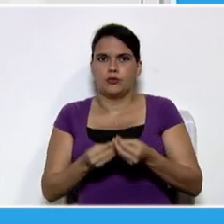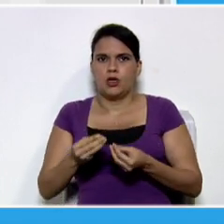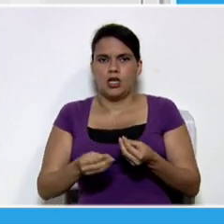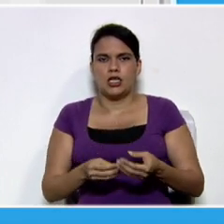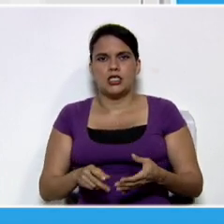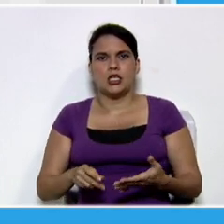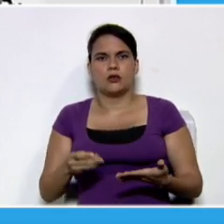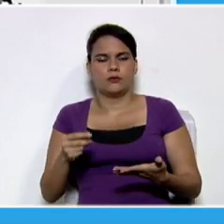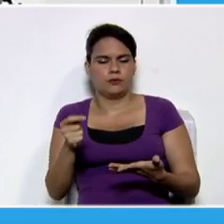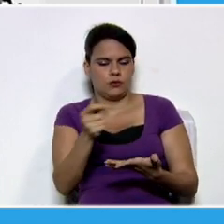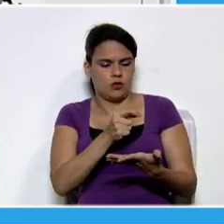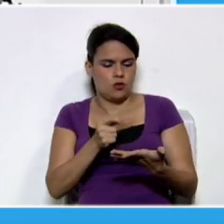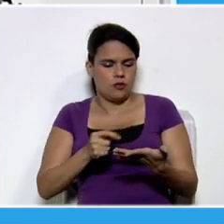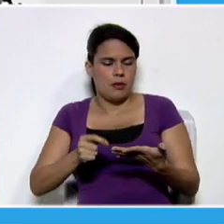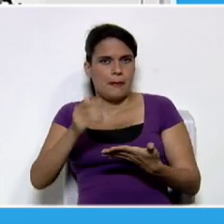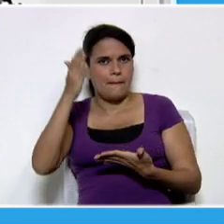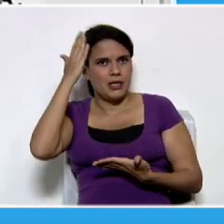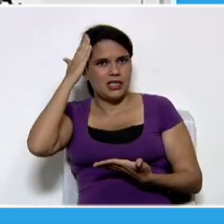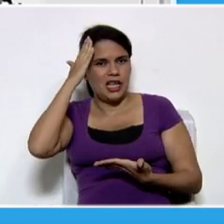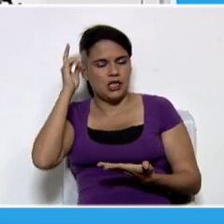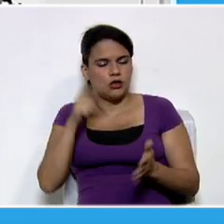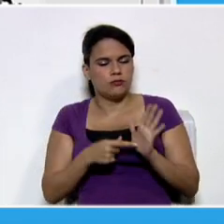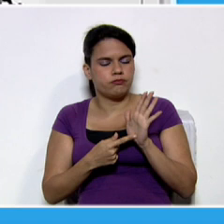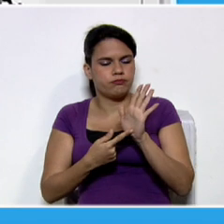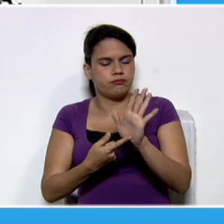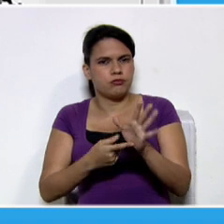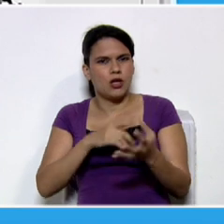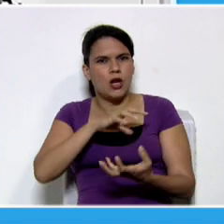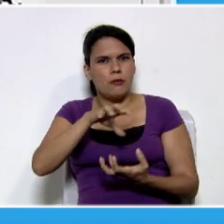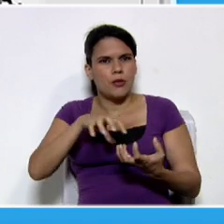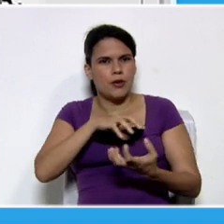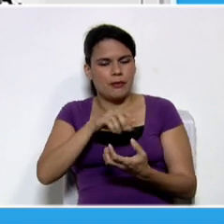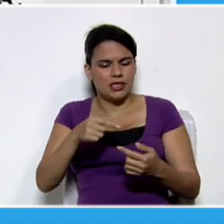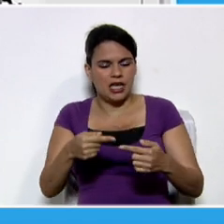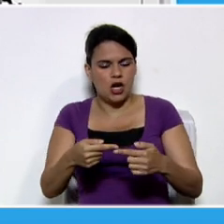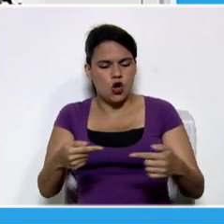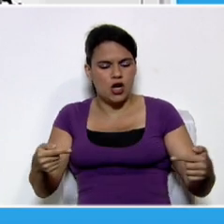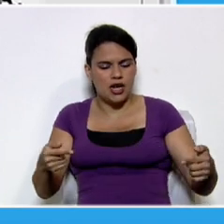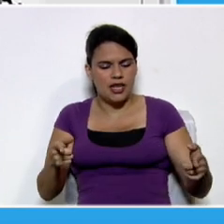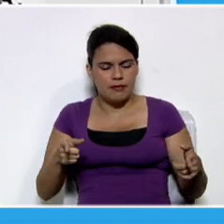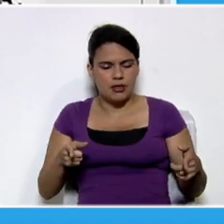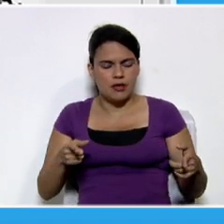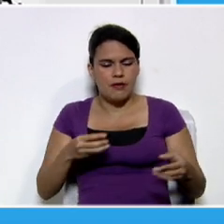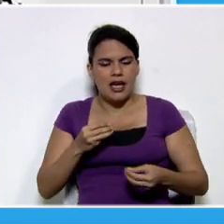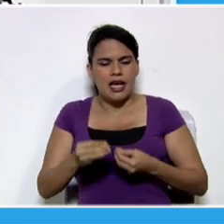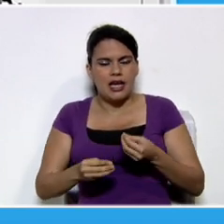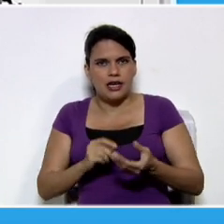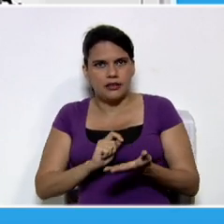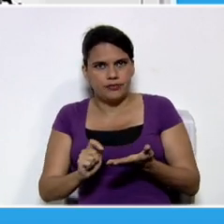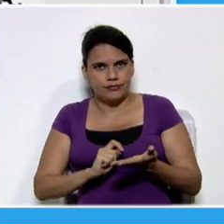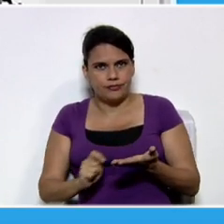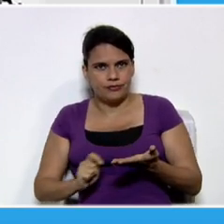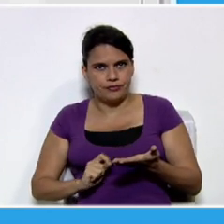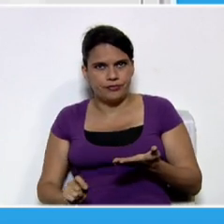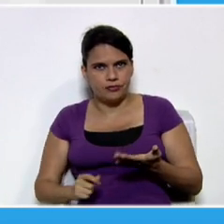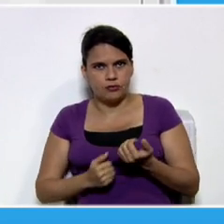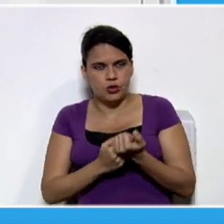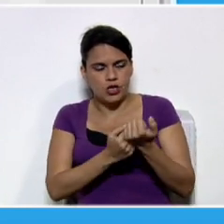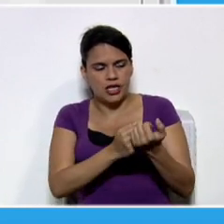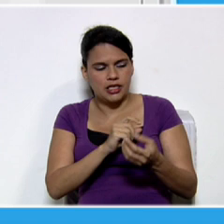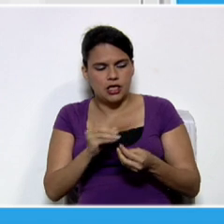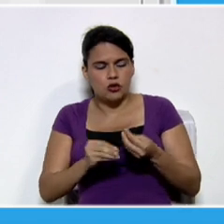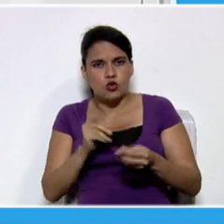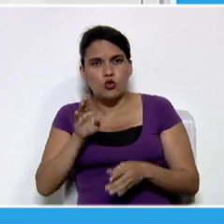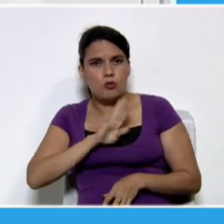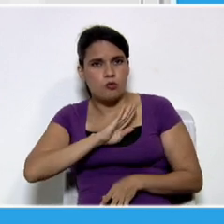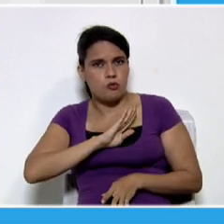mapa mental donde se muestre la problemática fronteriza. Te vas a apoyar creando tu propia leyenda, cada cartograma. Y